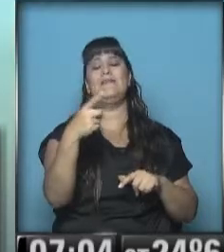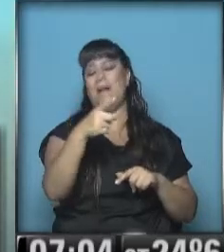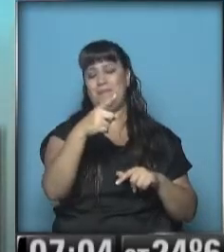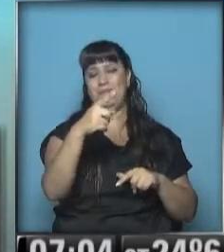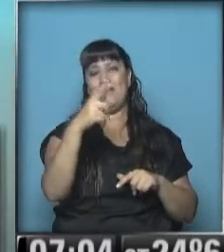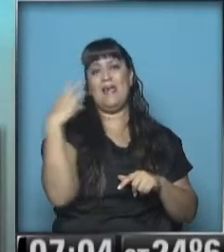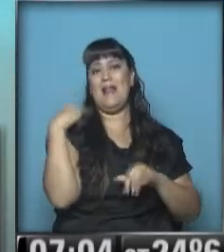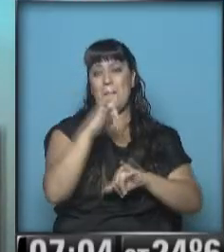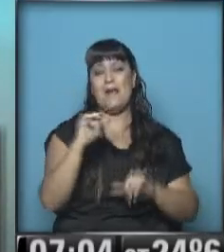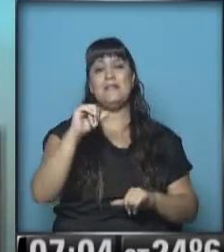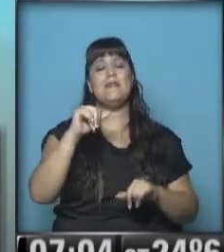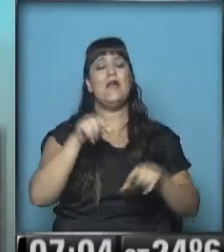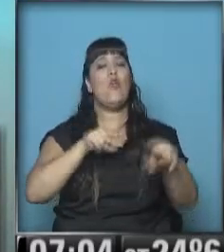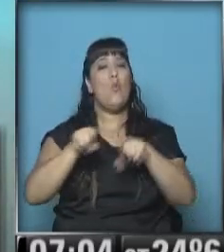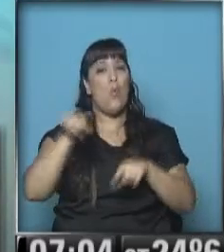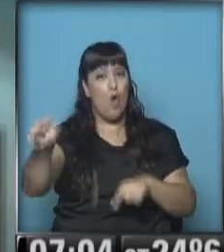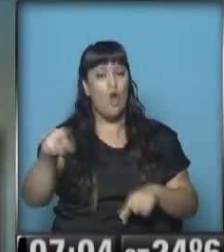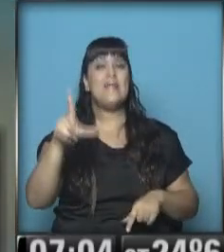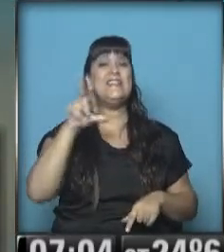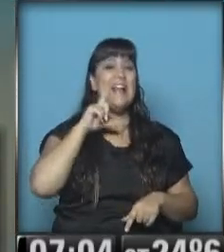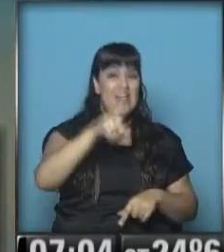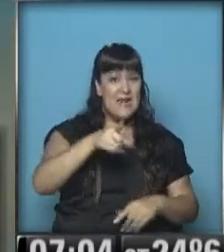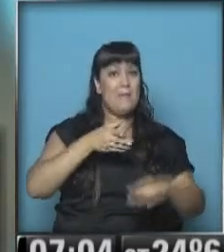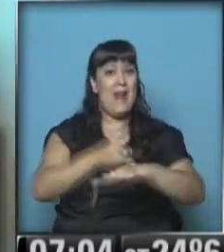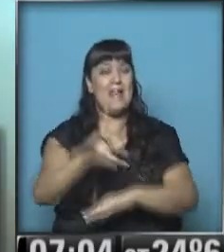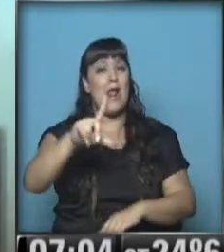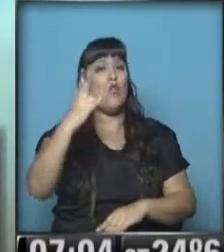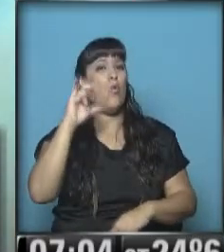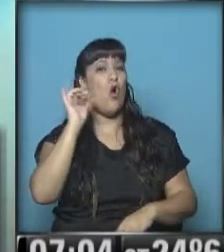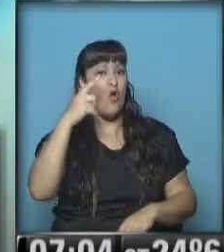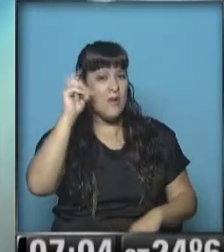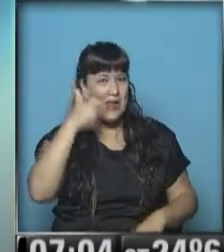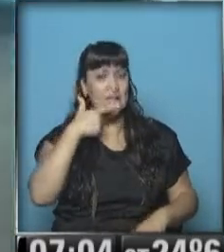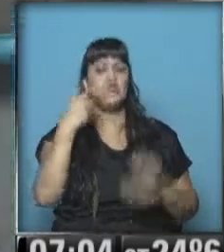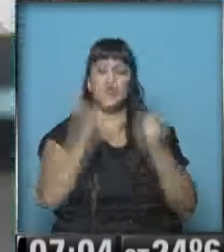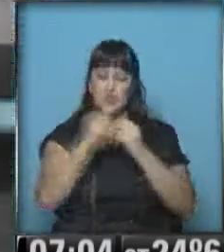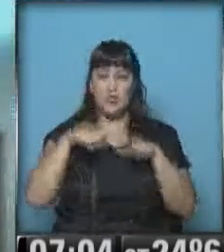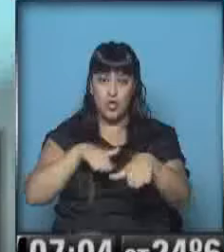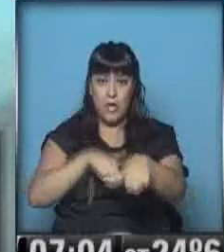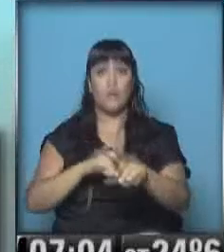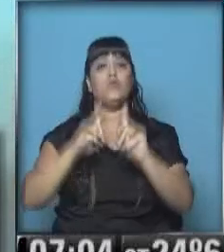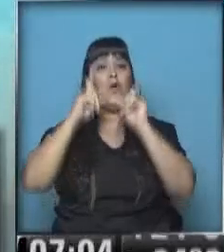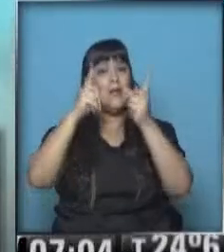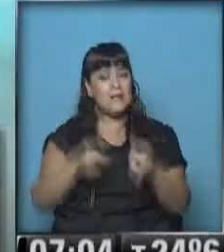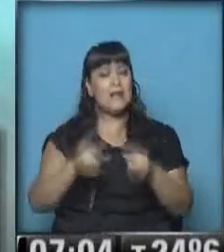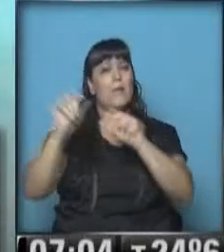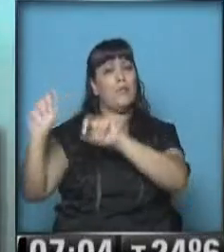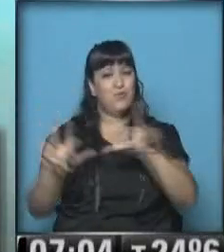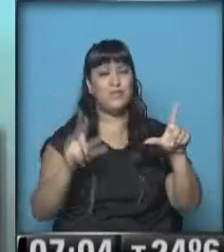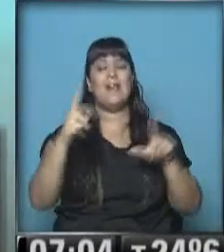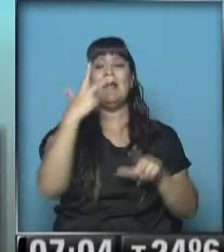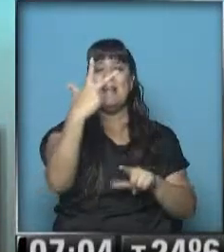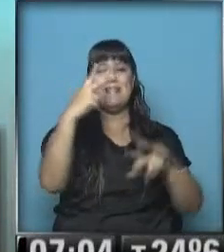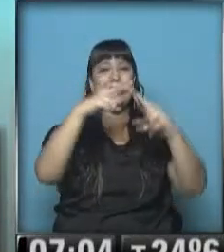Lugones, cargada ya General Paz desde Liniers, ingreso a Lugones, algo lento, y las autopistas de Ausa, Perito